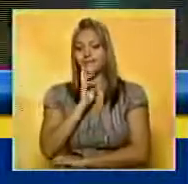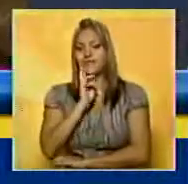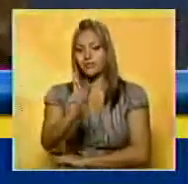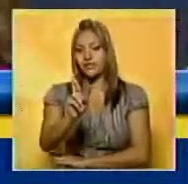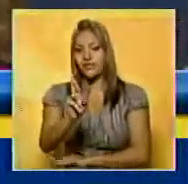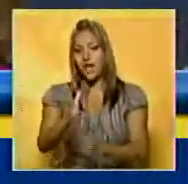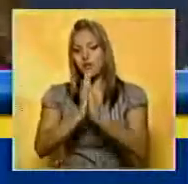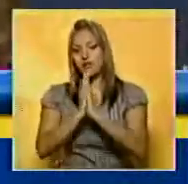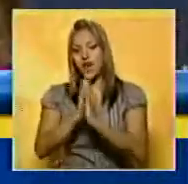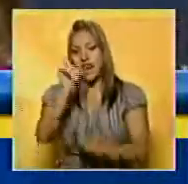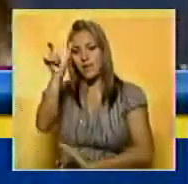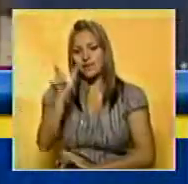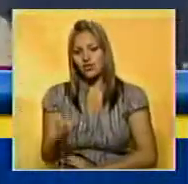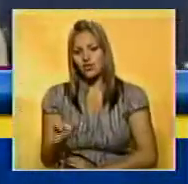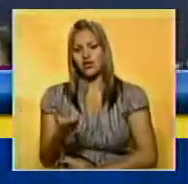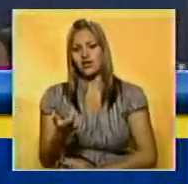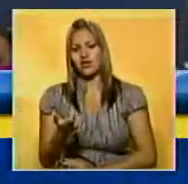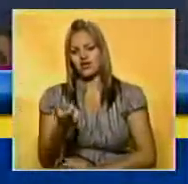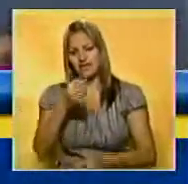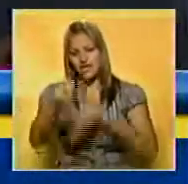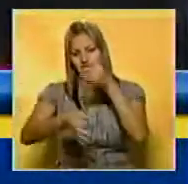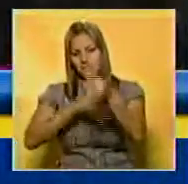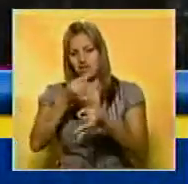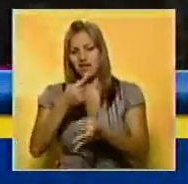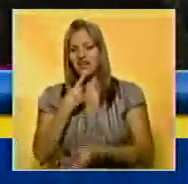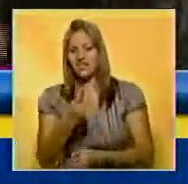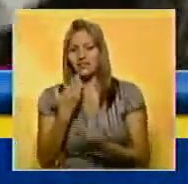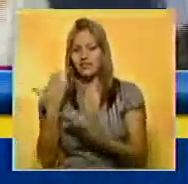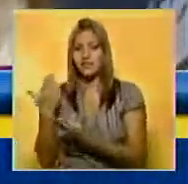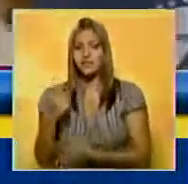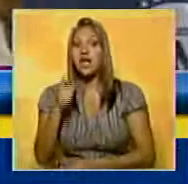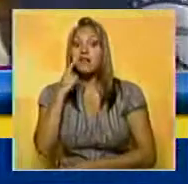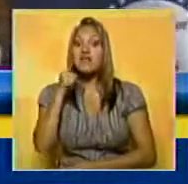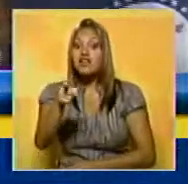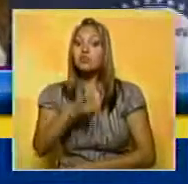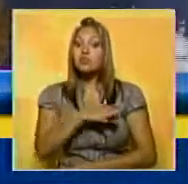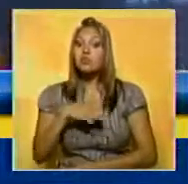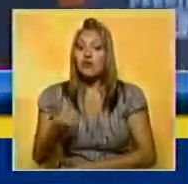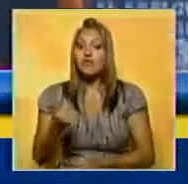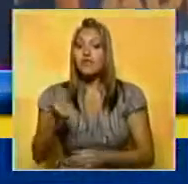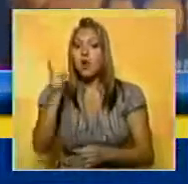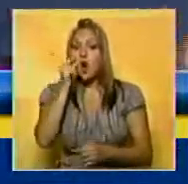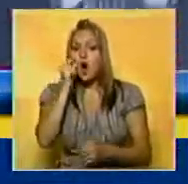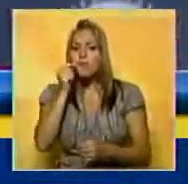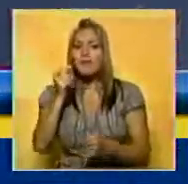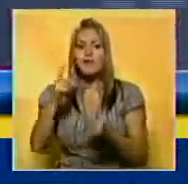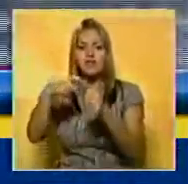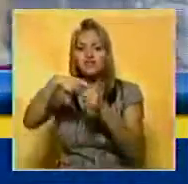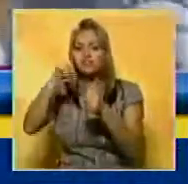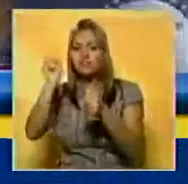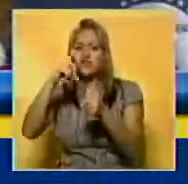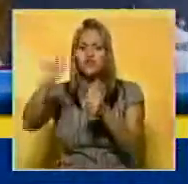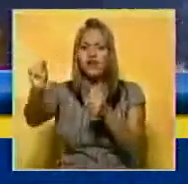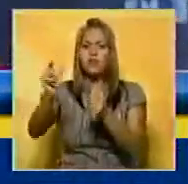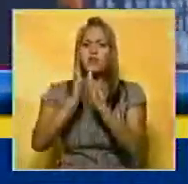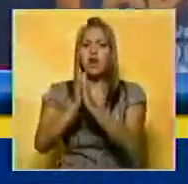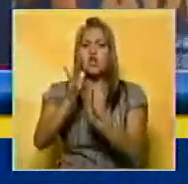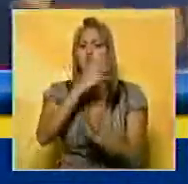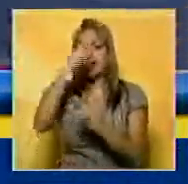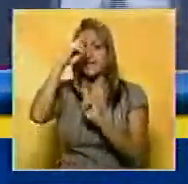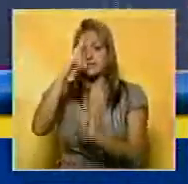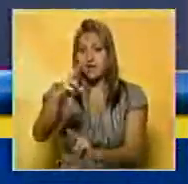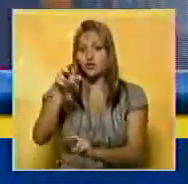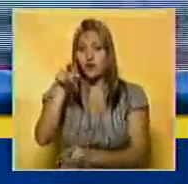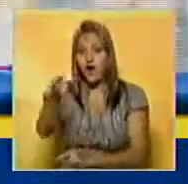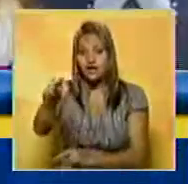las personas de seguridad textualmente: a ver si pueden sacar al señor irrespetuoso de allá. Luego de la conferencia, la